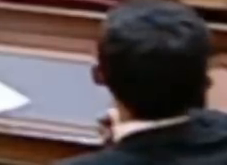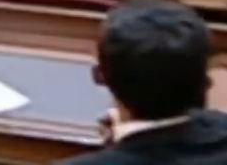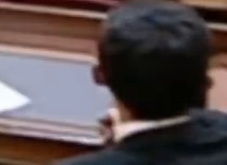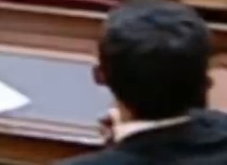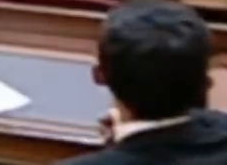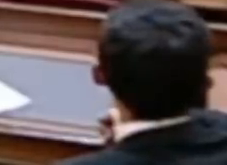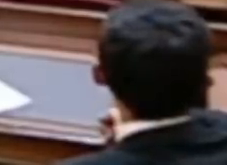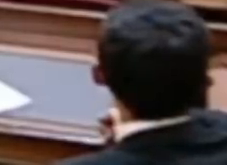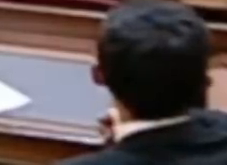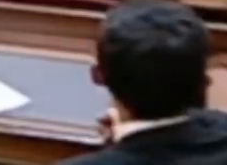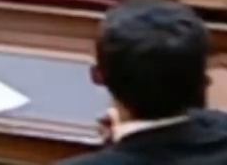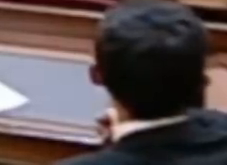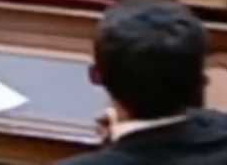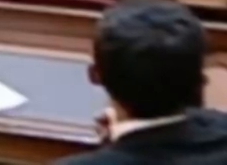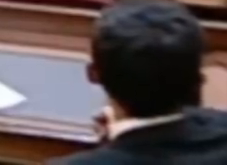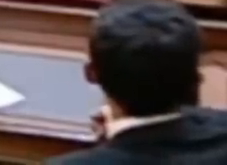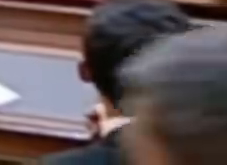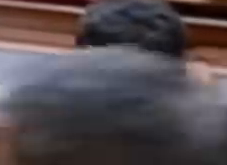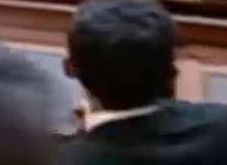Señor secretario, proceda usted.